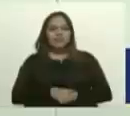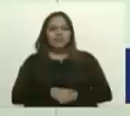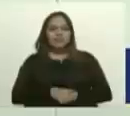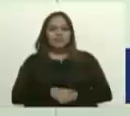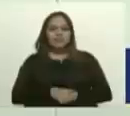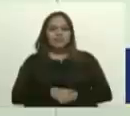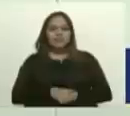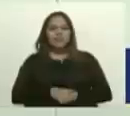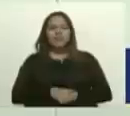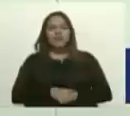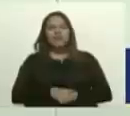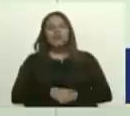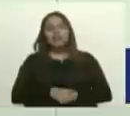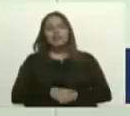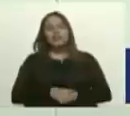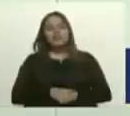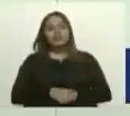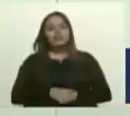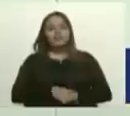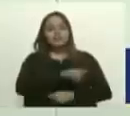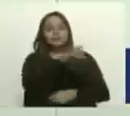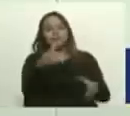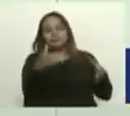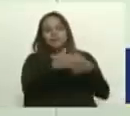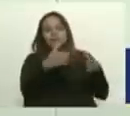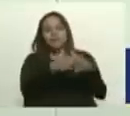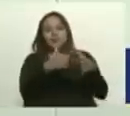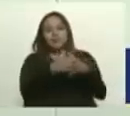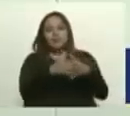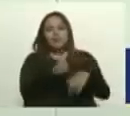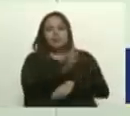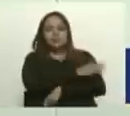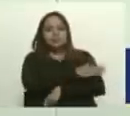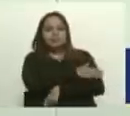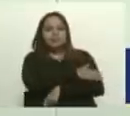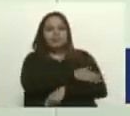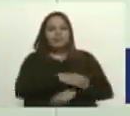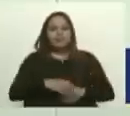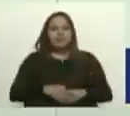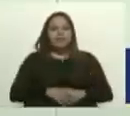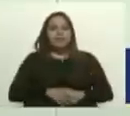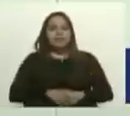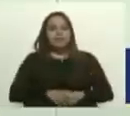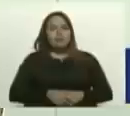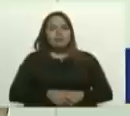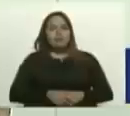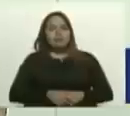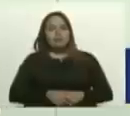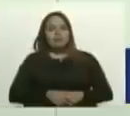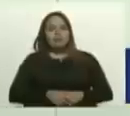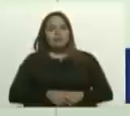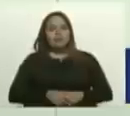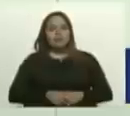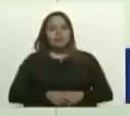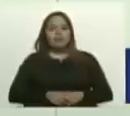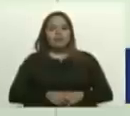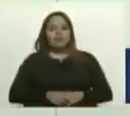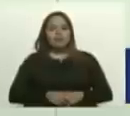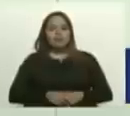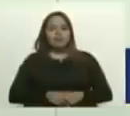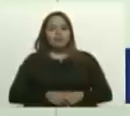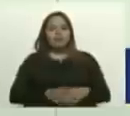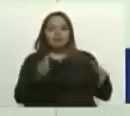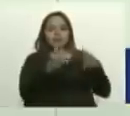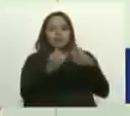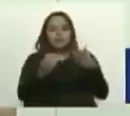responsabilidad, este sector de la oposición que aún maneja recursos de la nación, como las cuentas